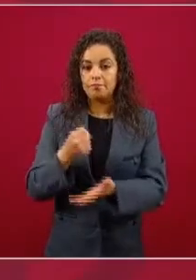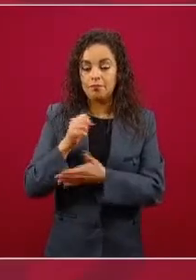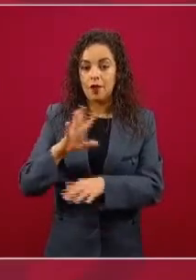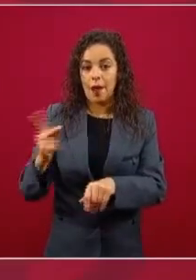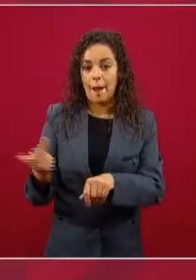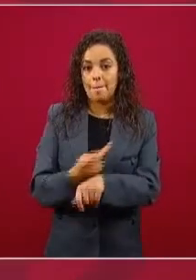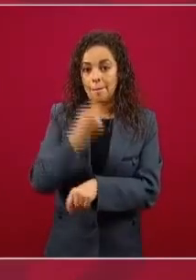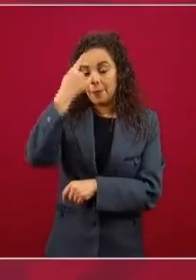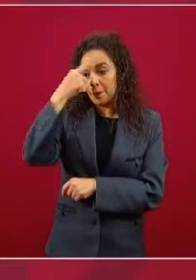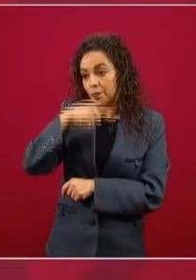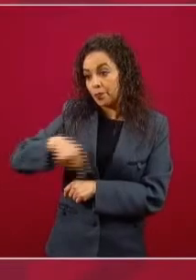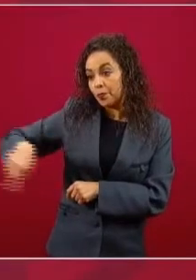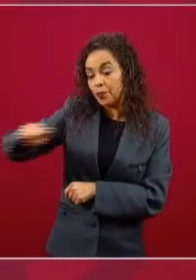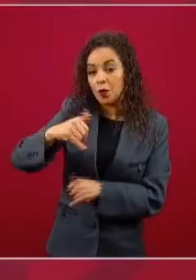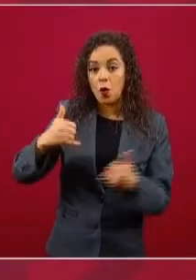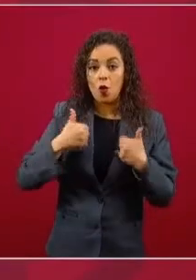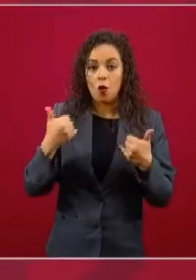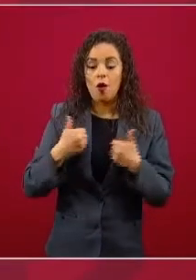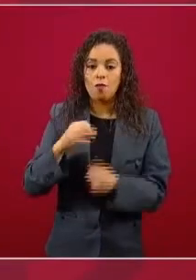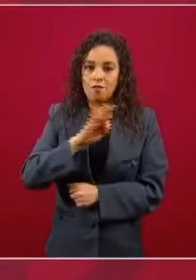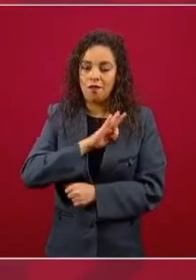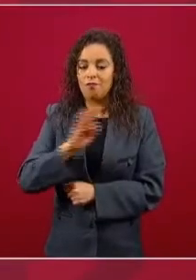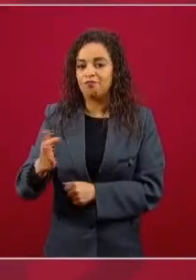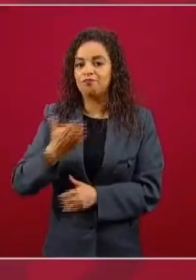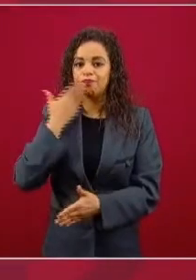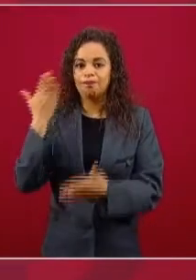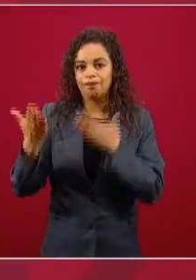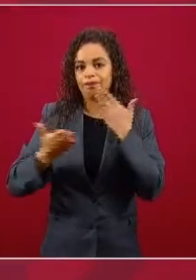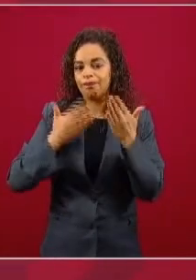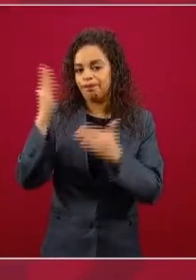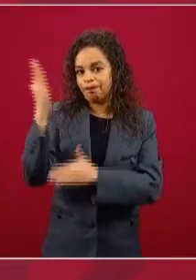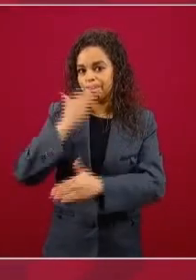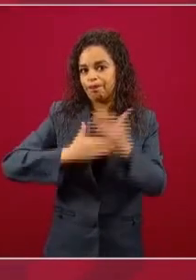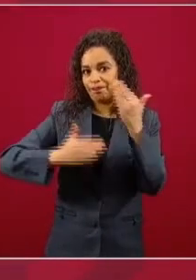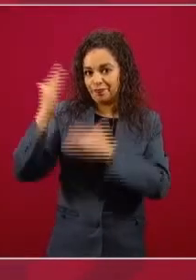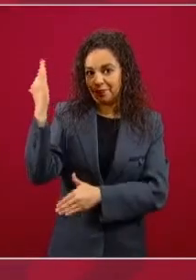de estos estudiantes. Ahora hay una demanda